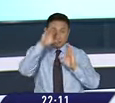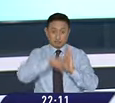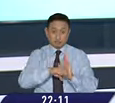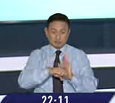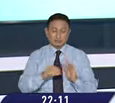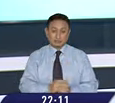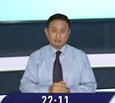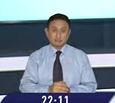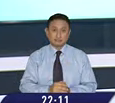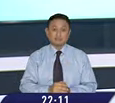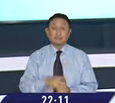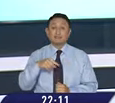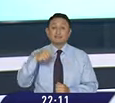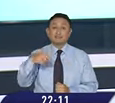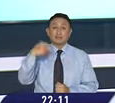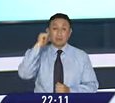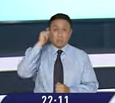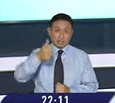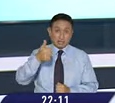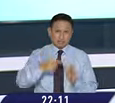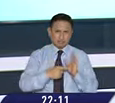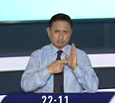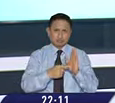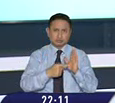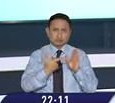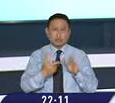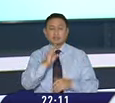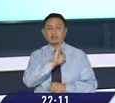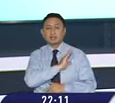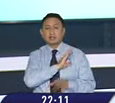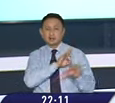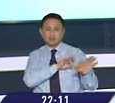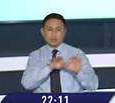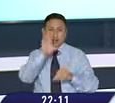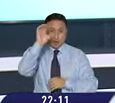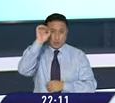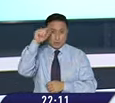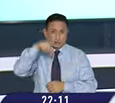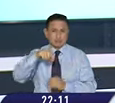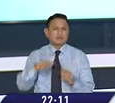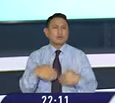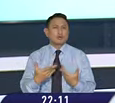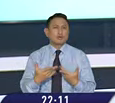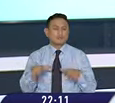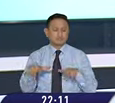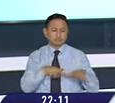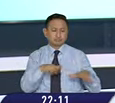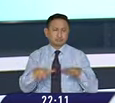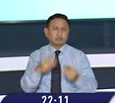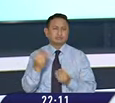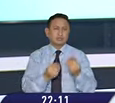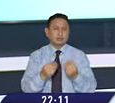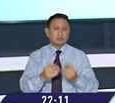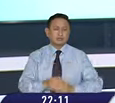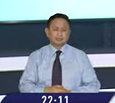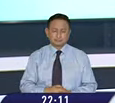conoceremos en nuestra próxima entrega, en donde expertos brindarán su criterio sobre las acciones que se podrían